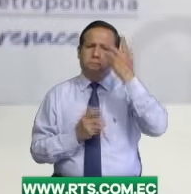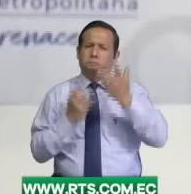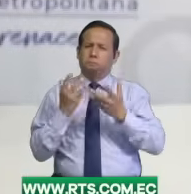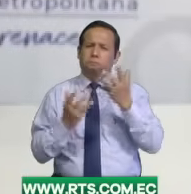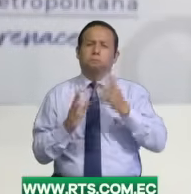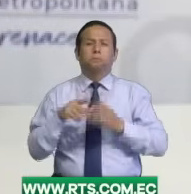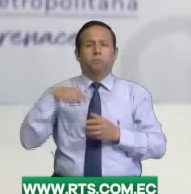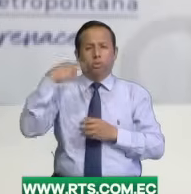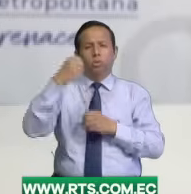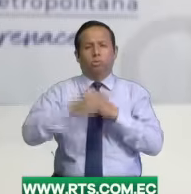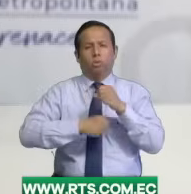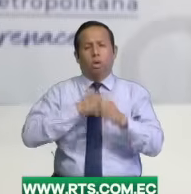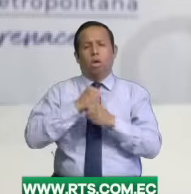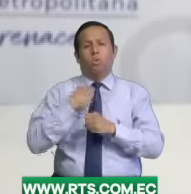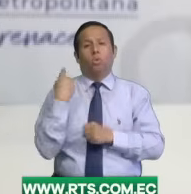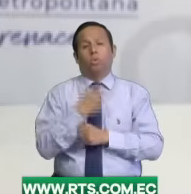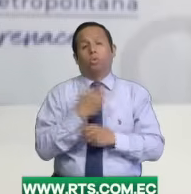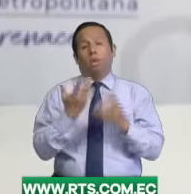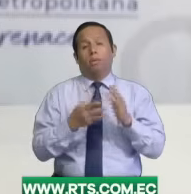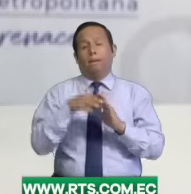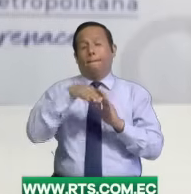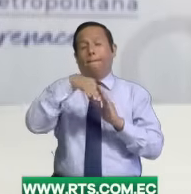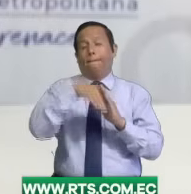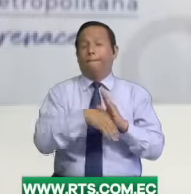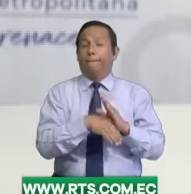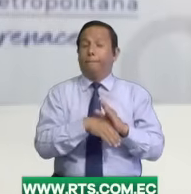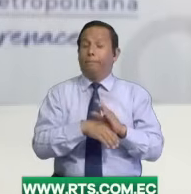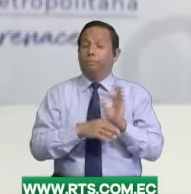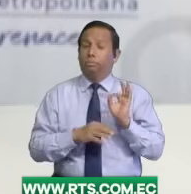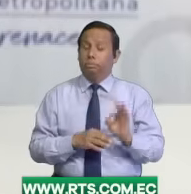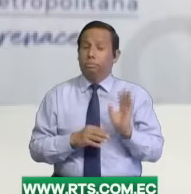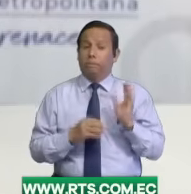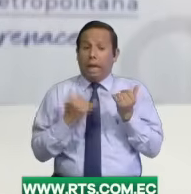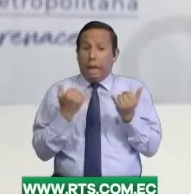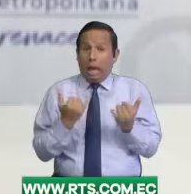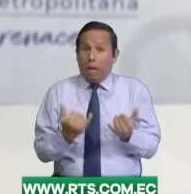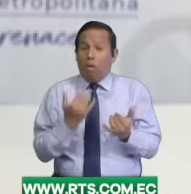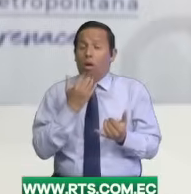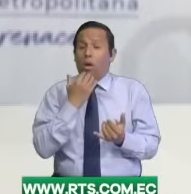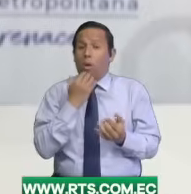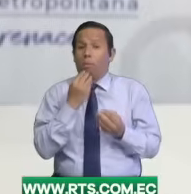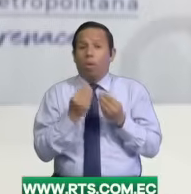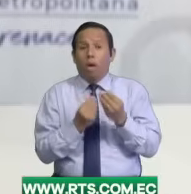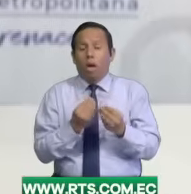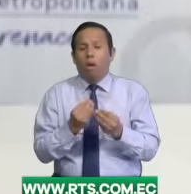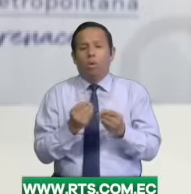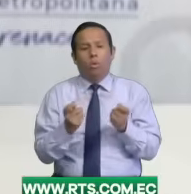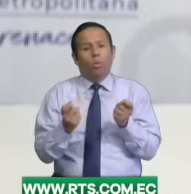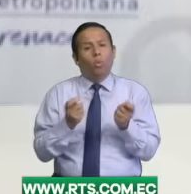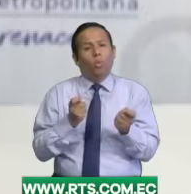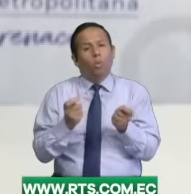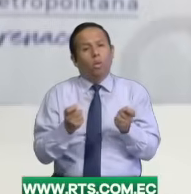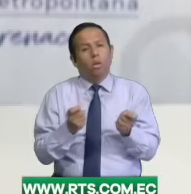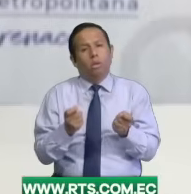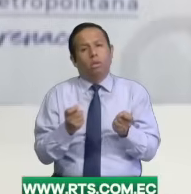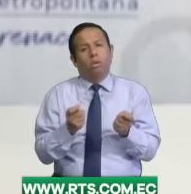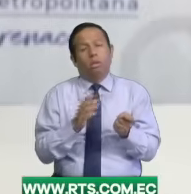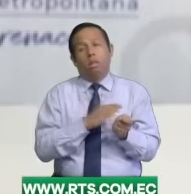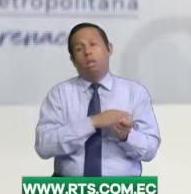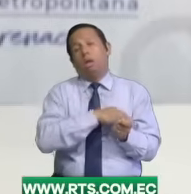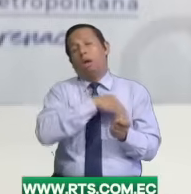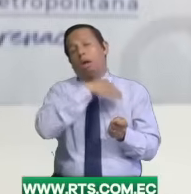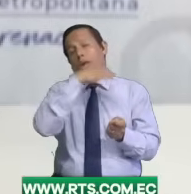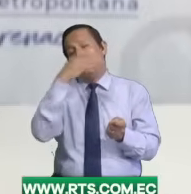el próximo año nosotros ya estaríamos llegando a niveles críticos. Si no tomamos acciones ahora, nosotros vamos a sentir ese